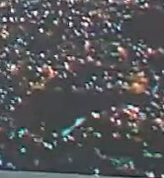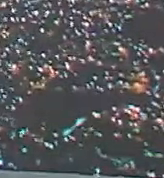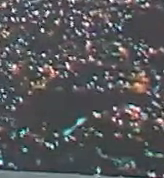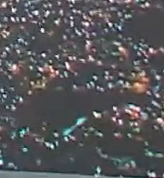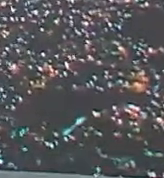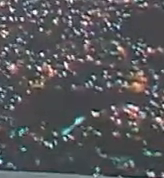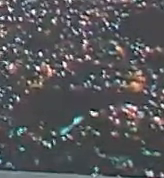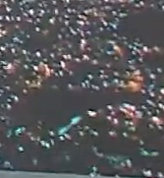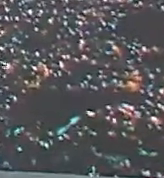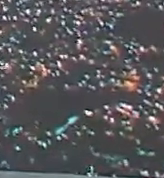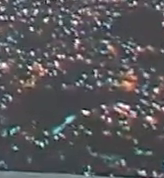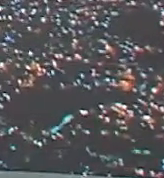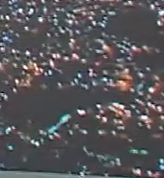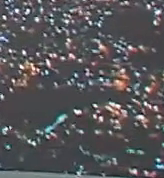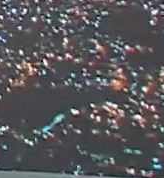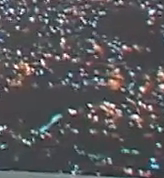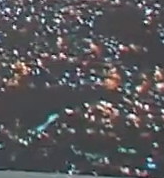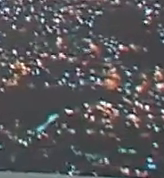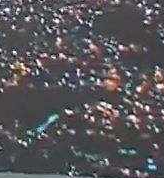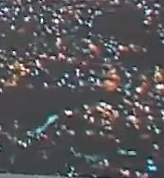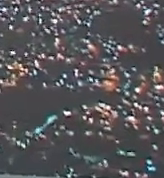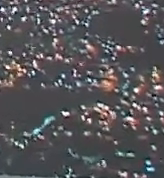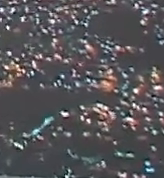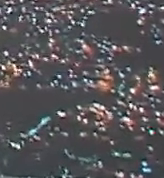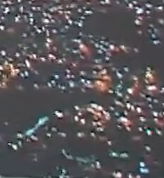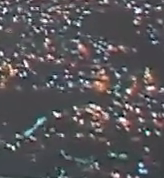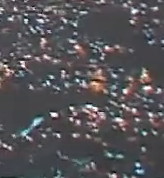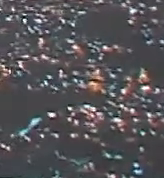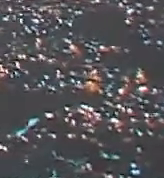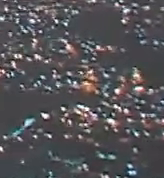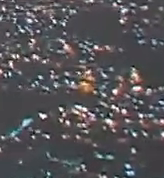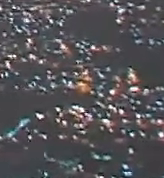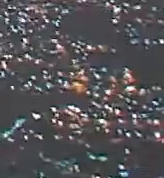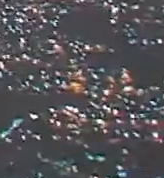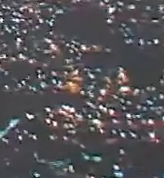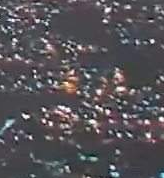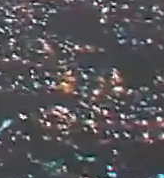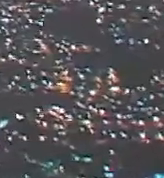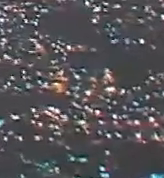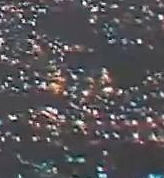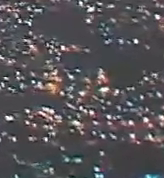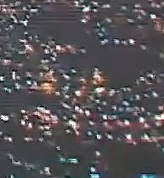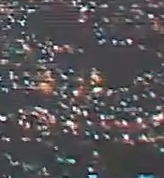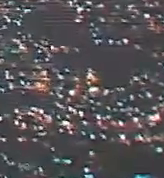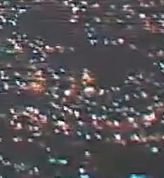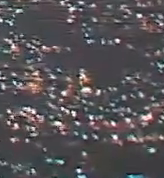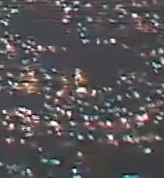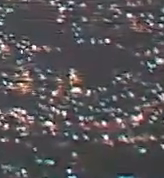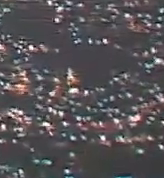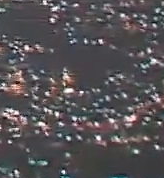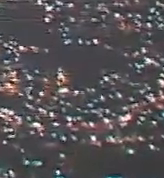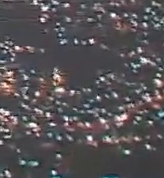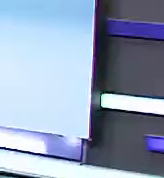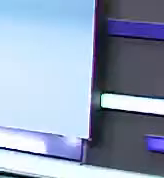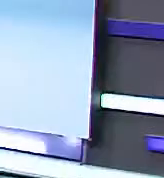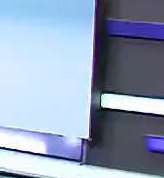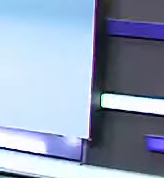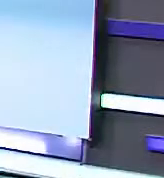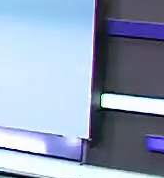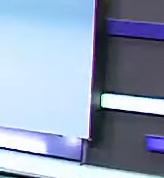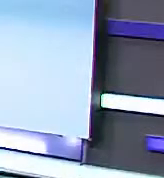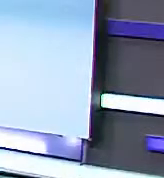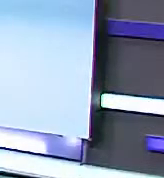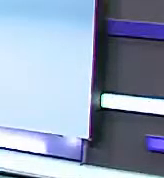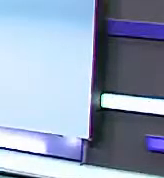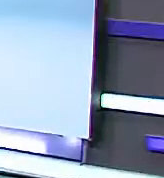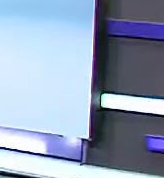Muy buenas noches, país. Bienvenidos a esta edición central de BTV Noticias. Soy Camila Ugalde desde la ciudad de La Paz. Me acompaña Douglas Pérez. ¿Cómo está? Buenas noches. Buenas noches, Camila.